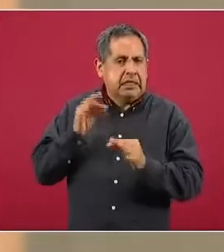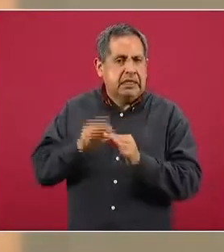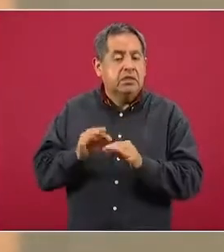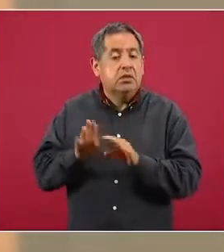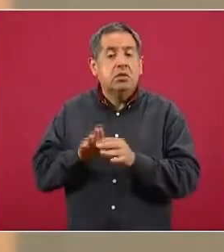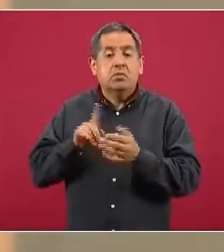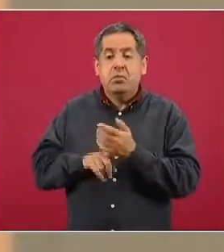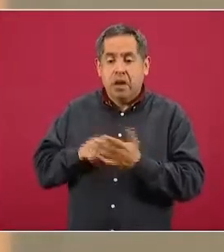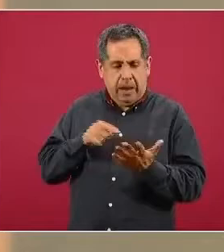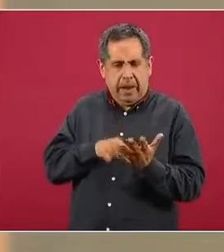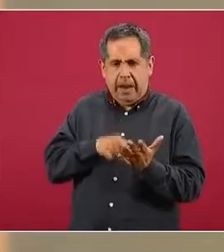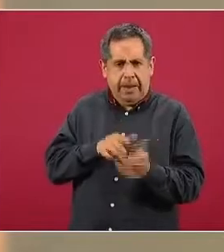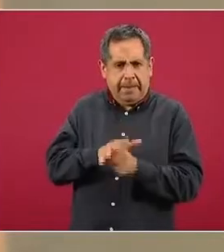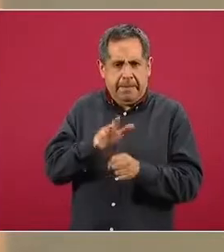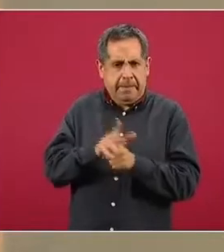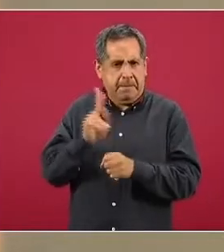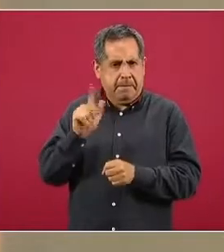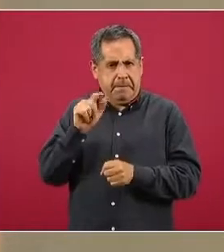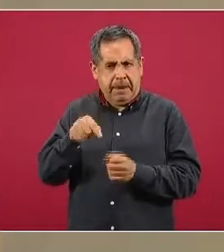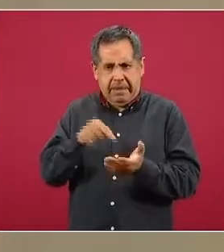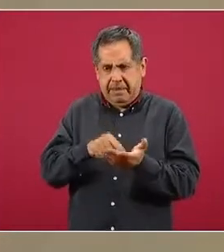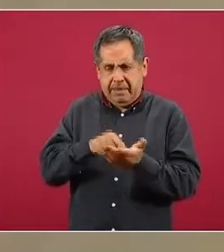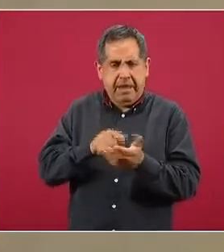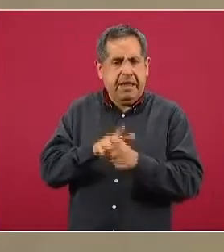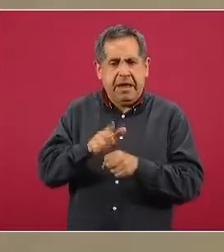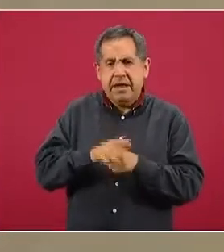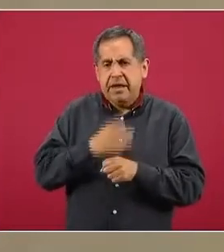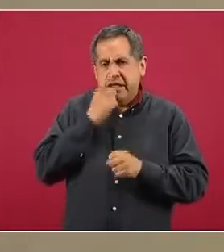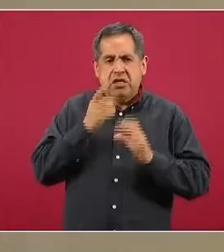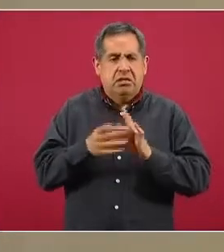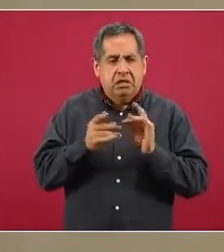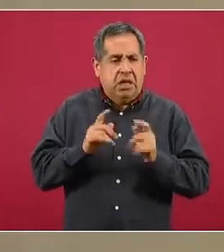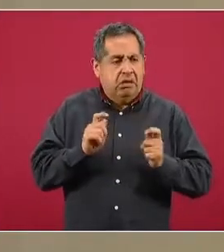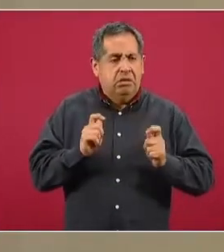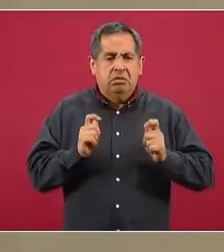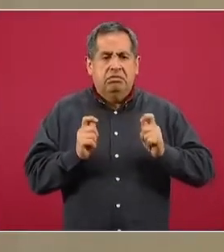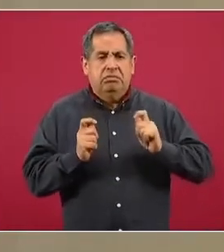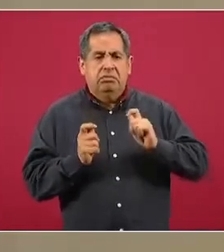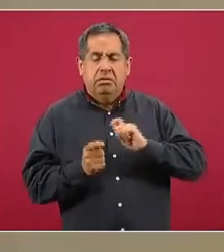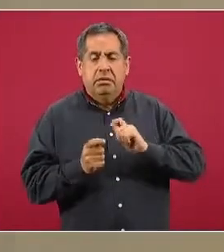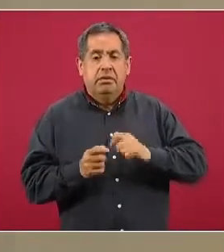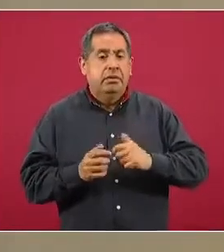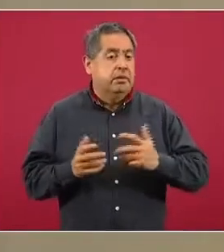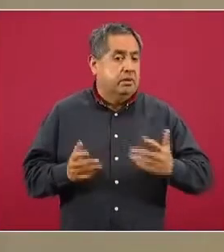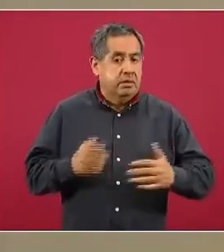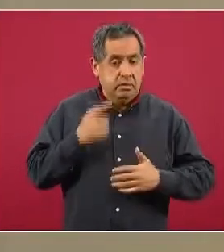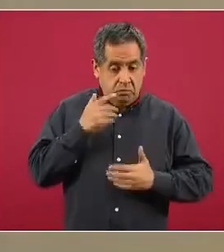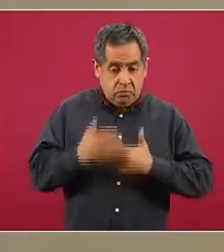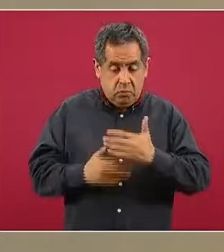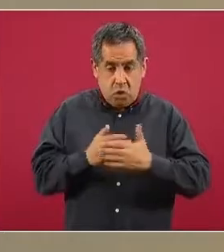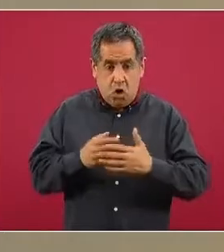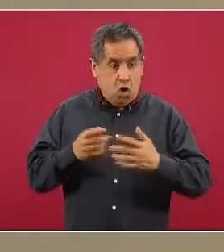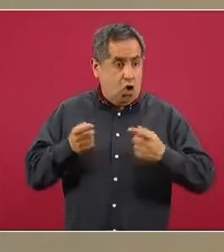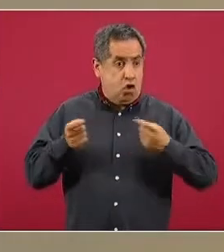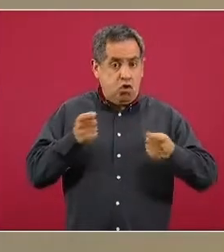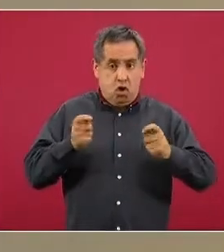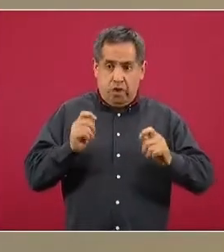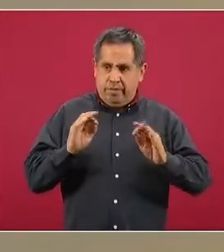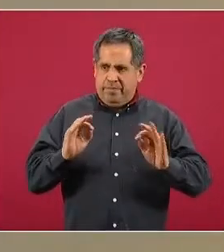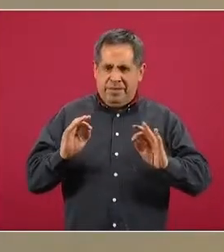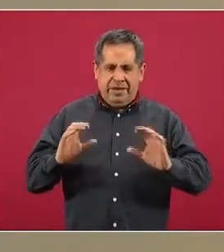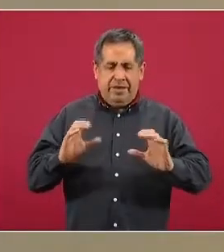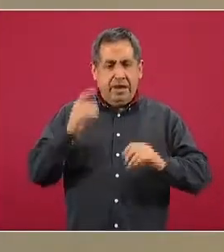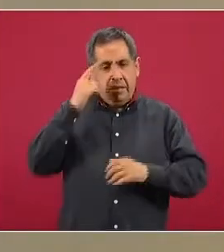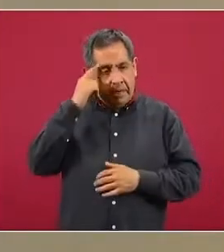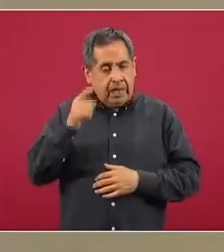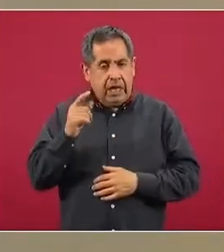la estrategia contempla cuando los escenarios están cambiando, para lograr el control o para